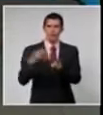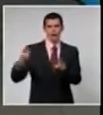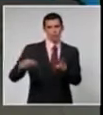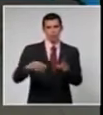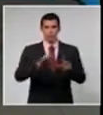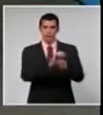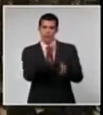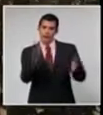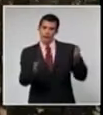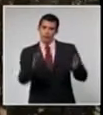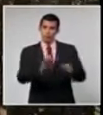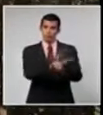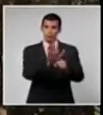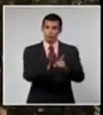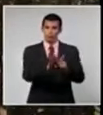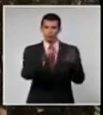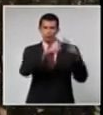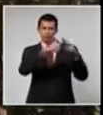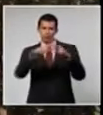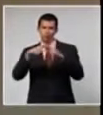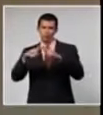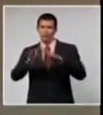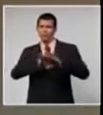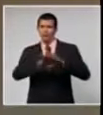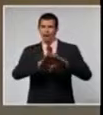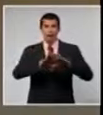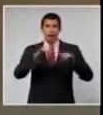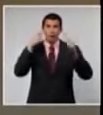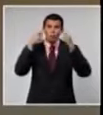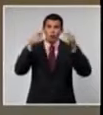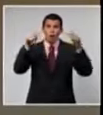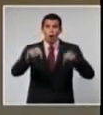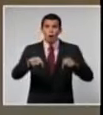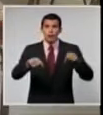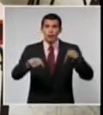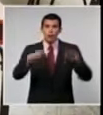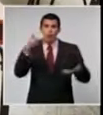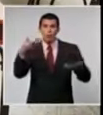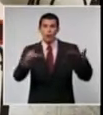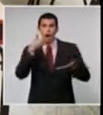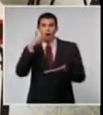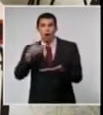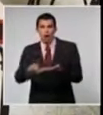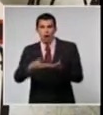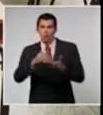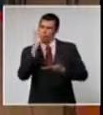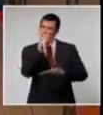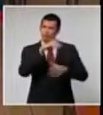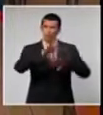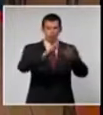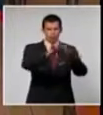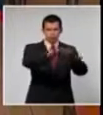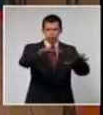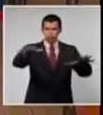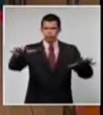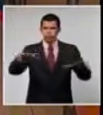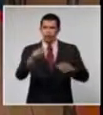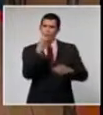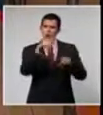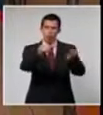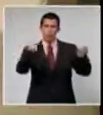de los Deportistas Avileños muestra otra cara. Mejoras en el edificio docente, los dormitorios, el comedor,